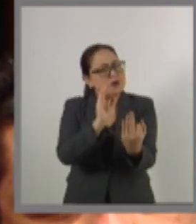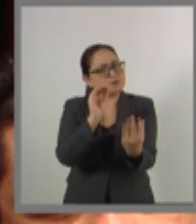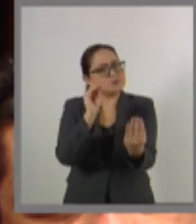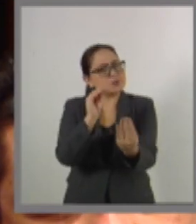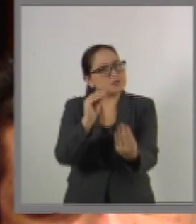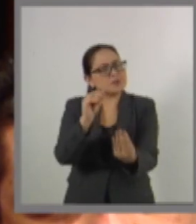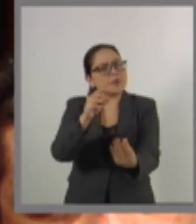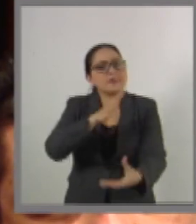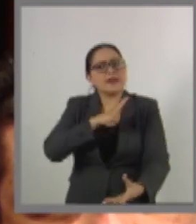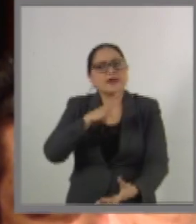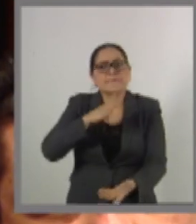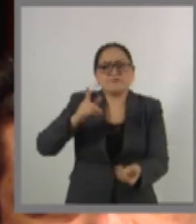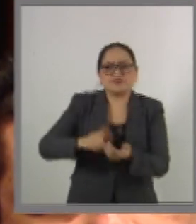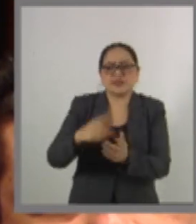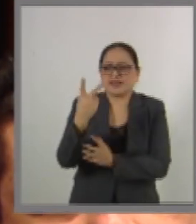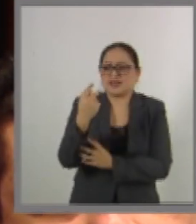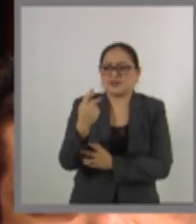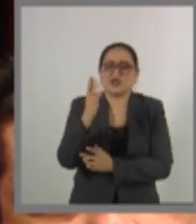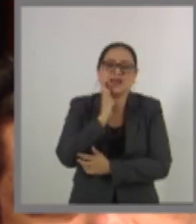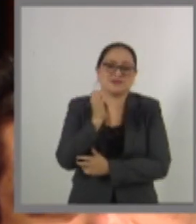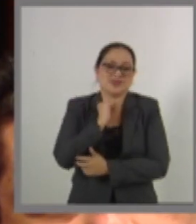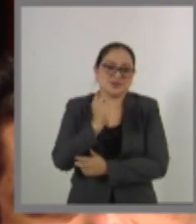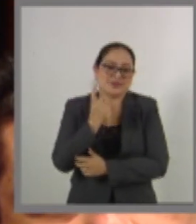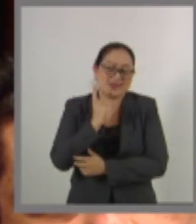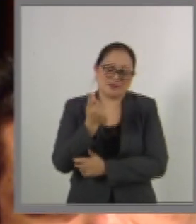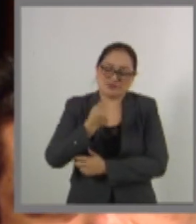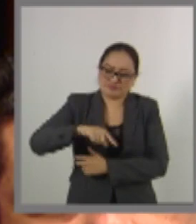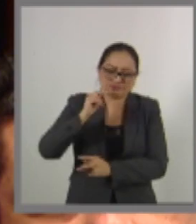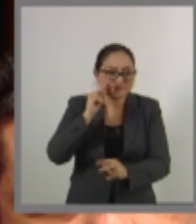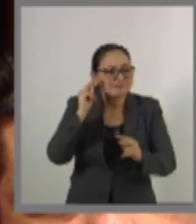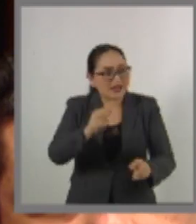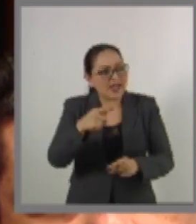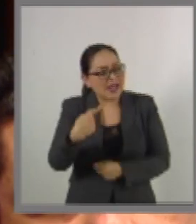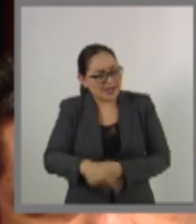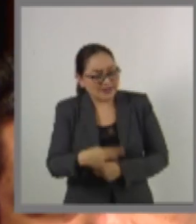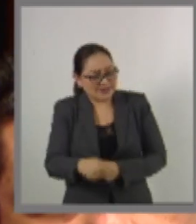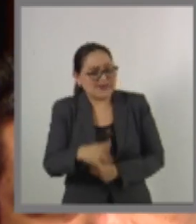gente que nos ve a través del canal del Congreso entienda que aquí